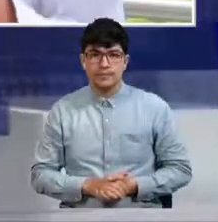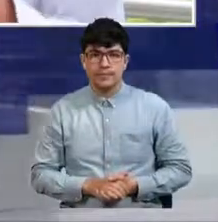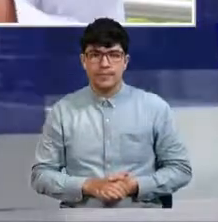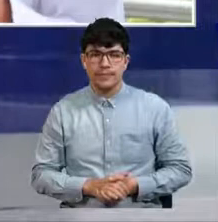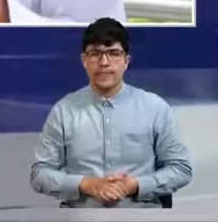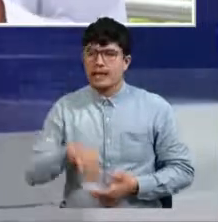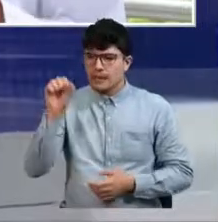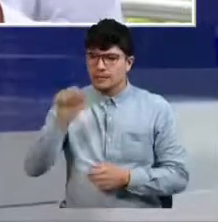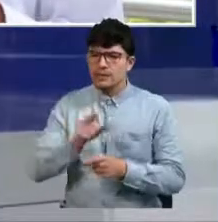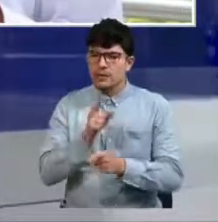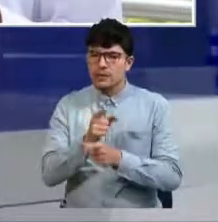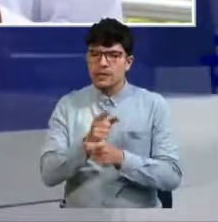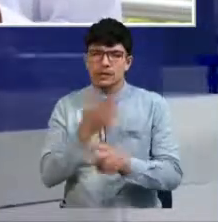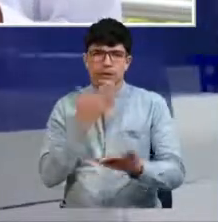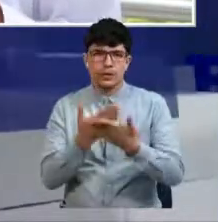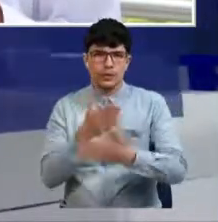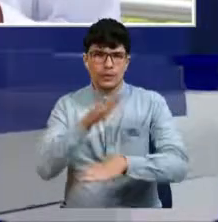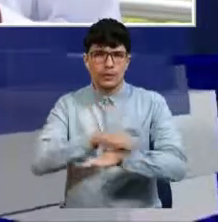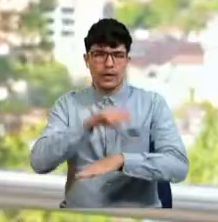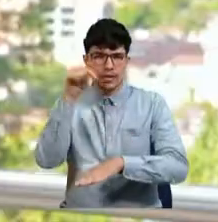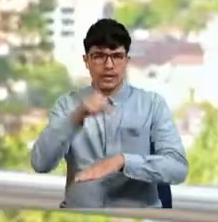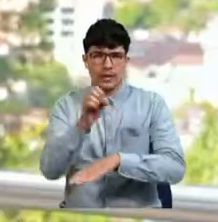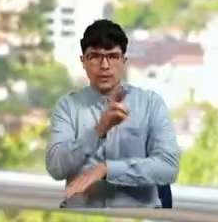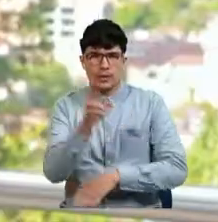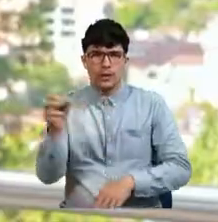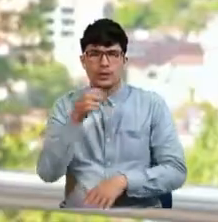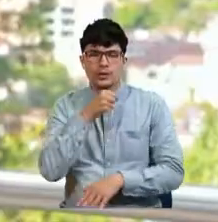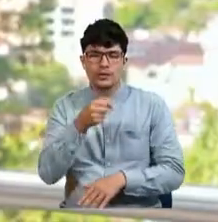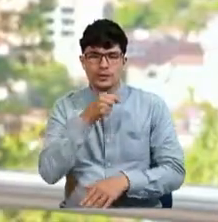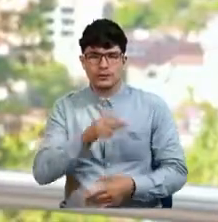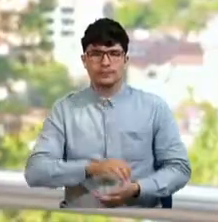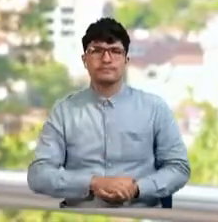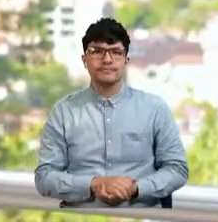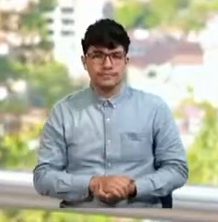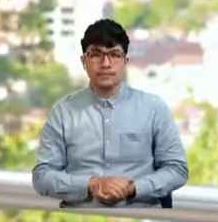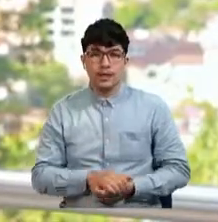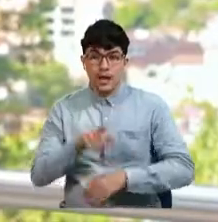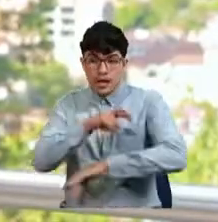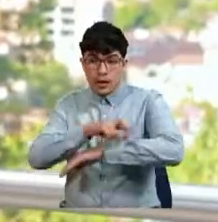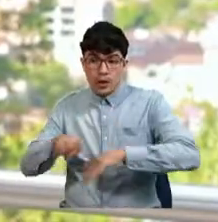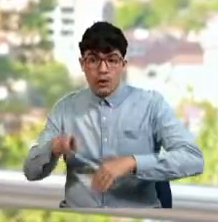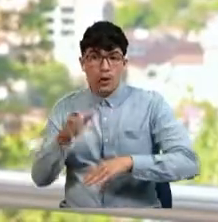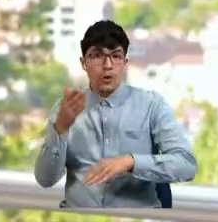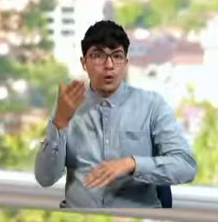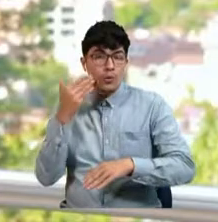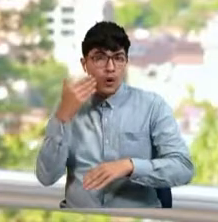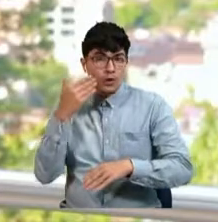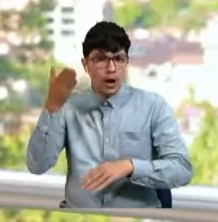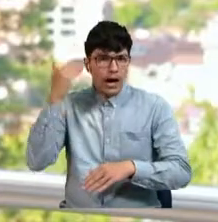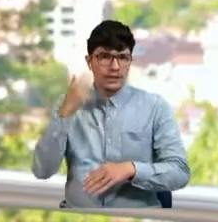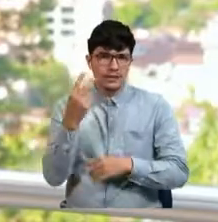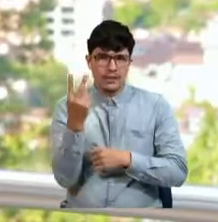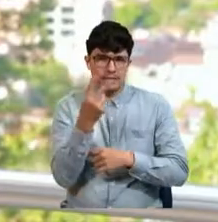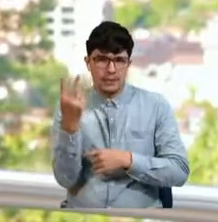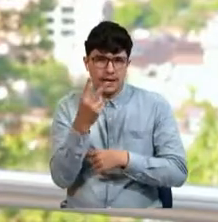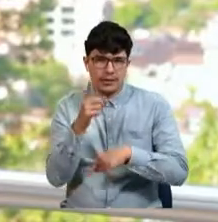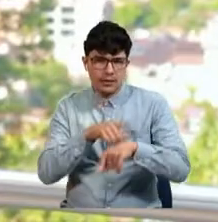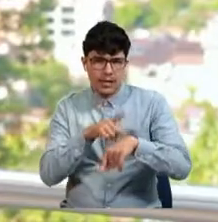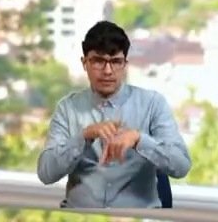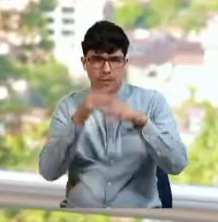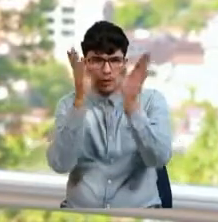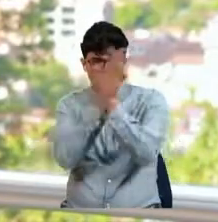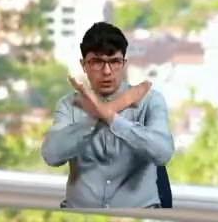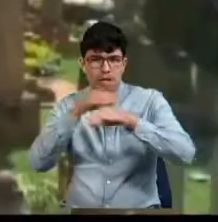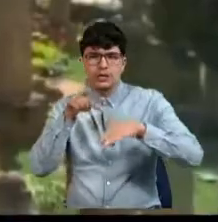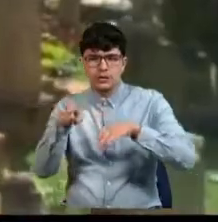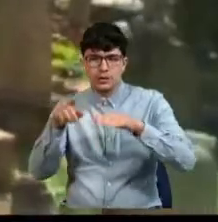así es compañeros y televidentes de oriente noticias muy buenas tardes el hurto habría ocurrido el pasado viernes en horas de la madrugada